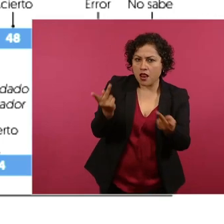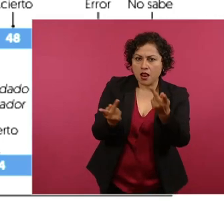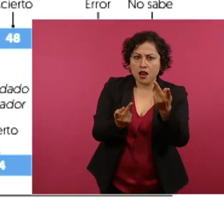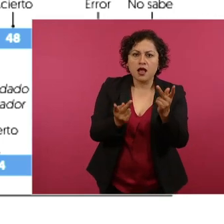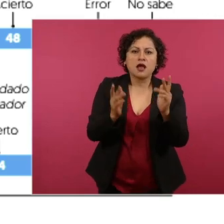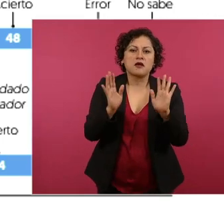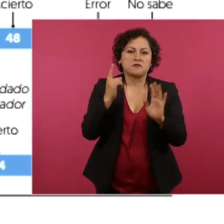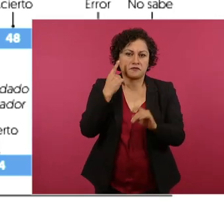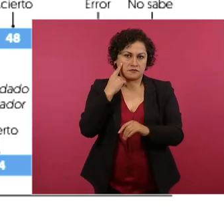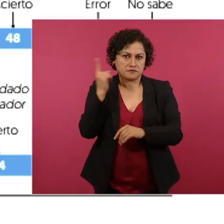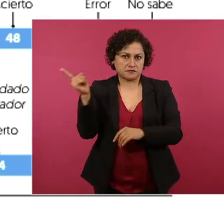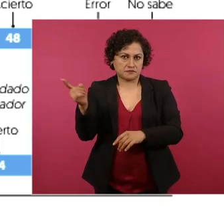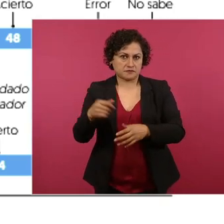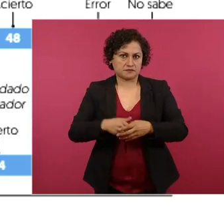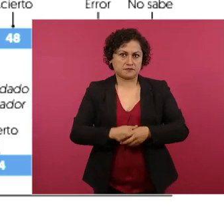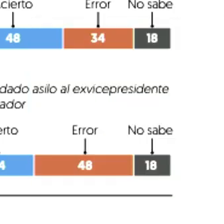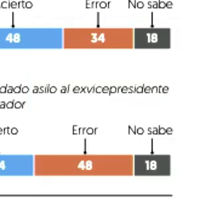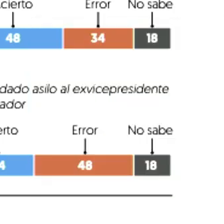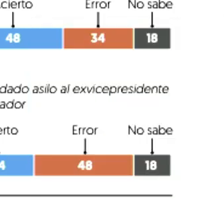no sé, yo creo que es